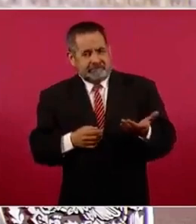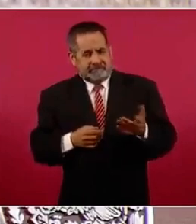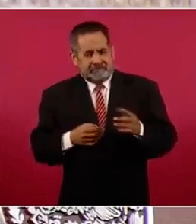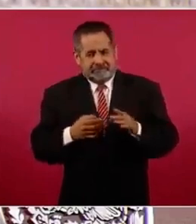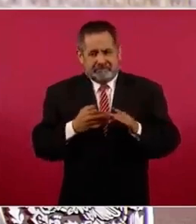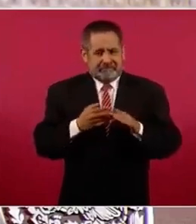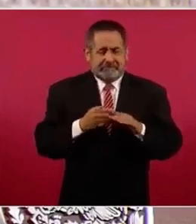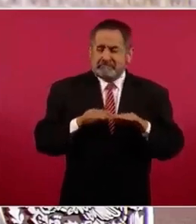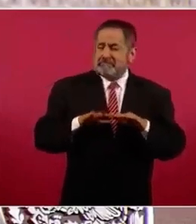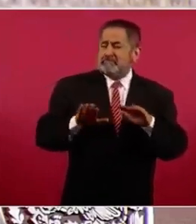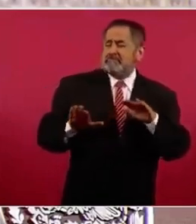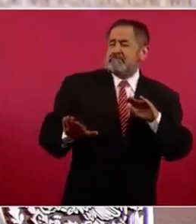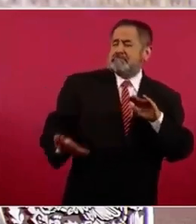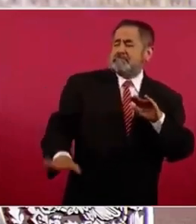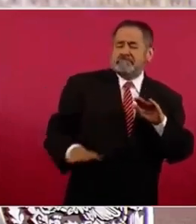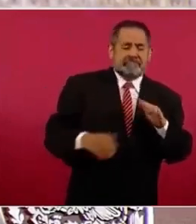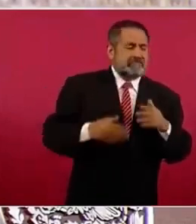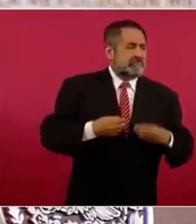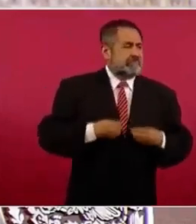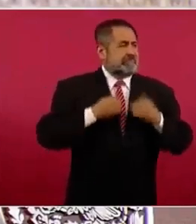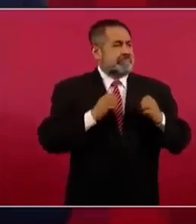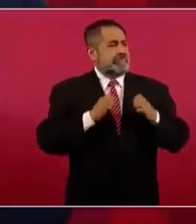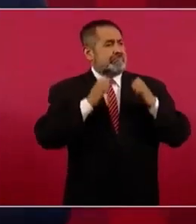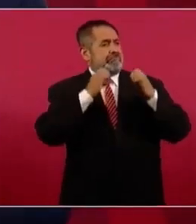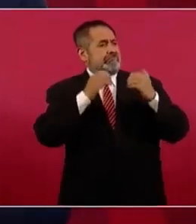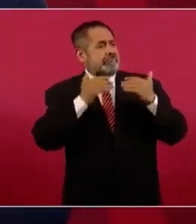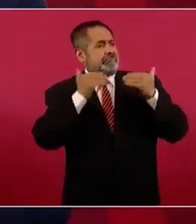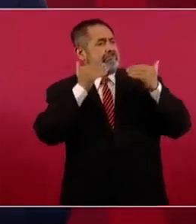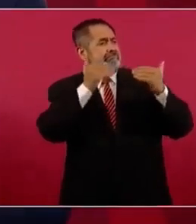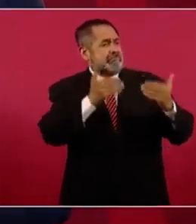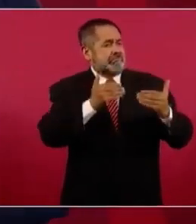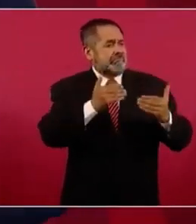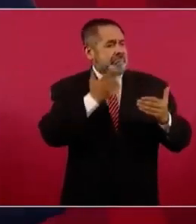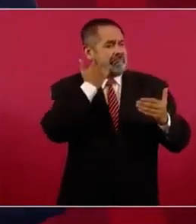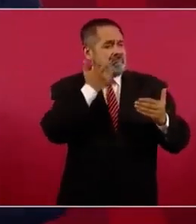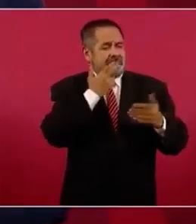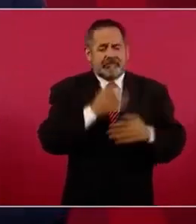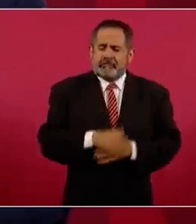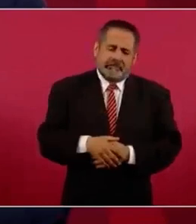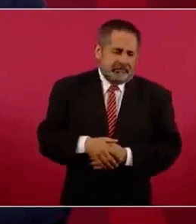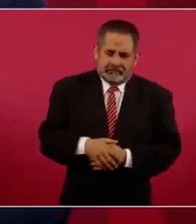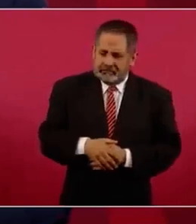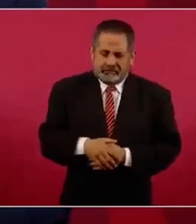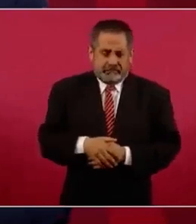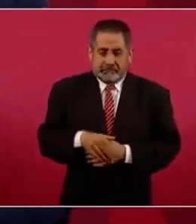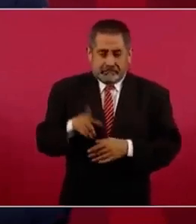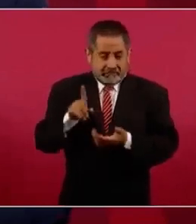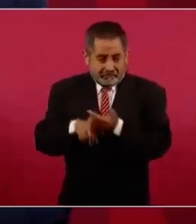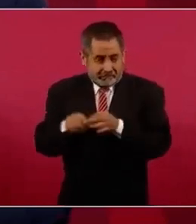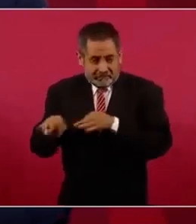muy por encima de cómo vive la gente, pues que no